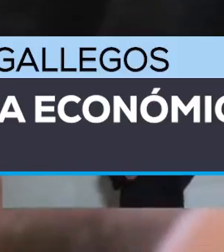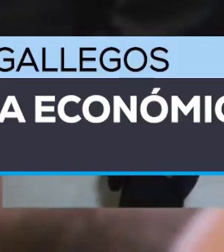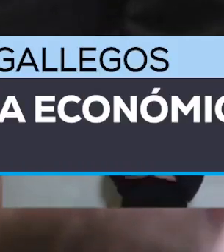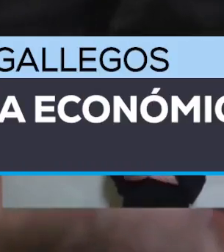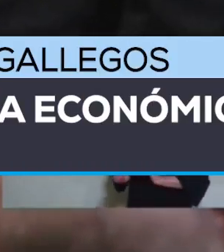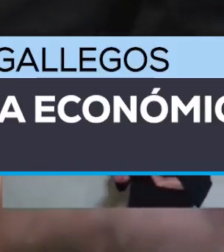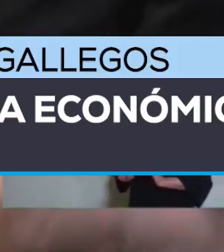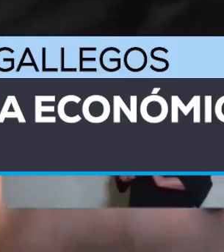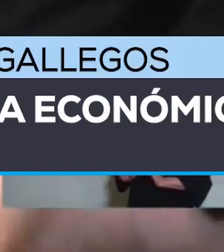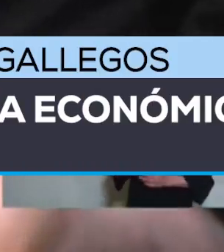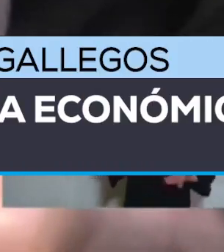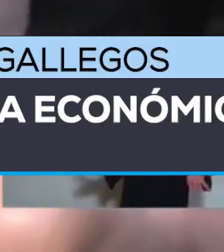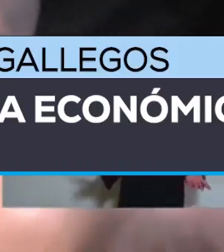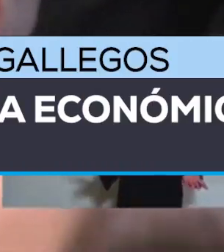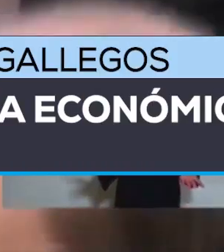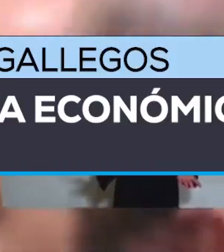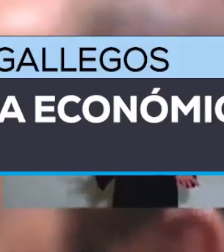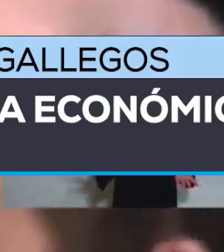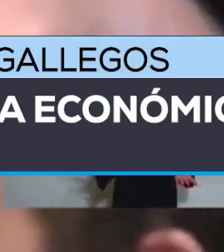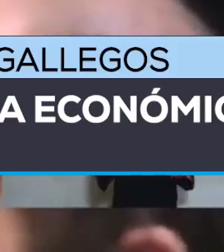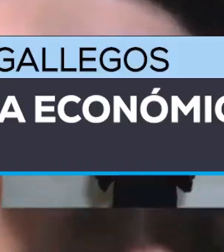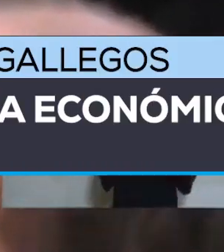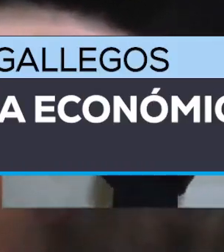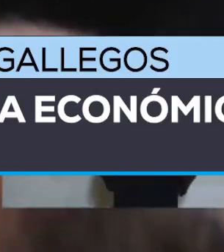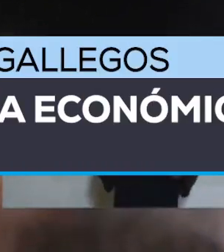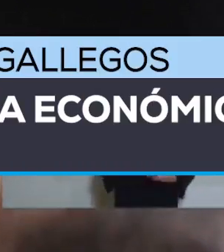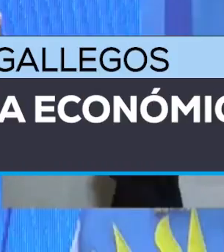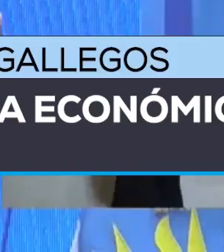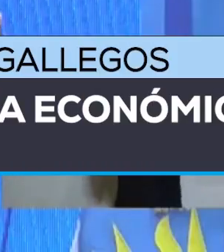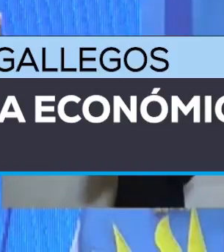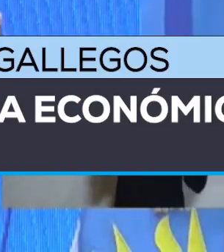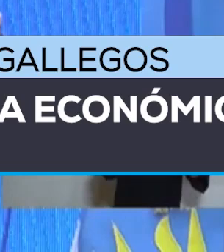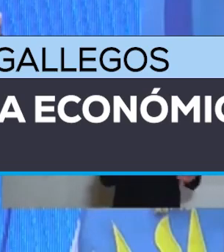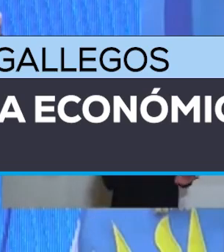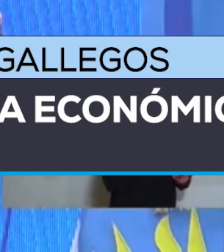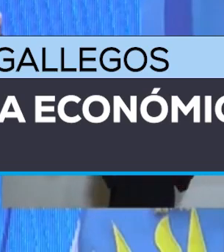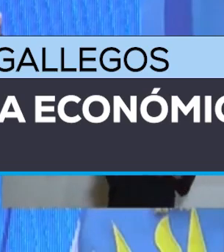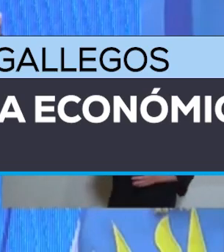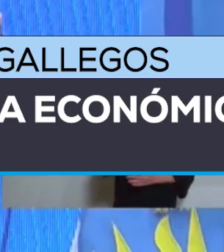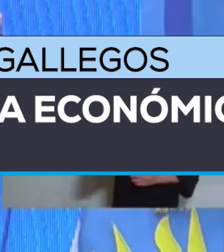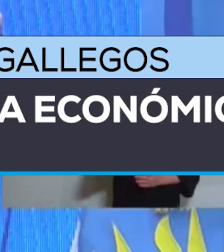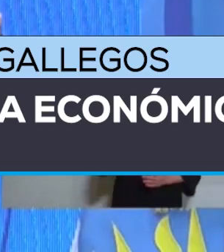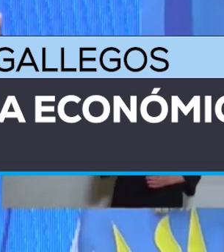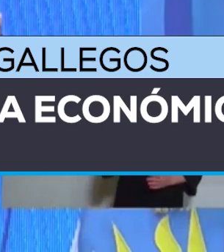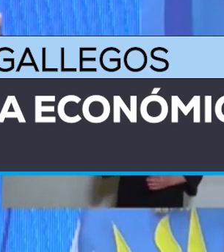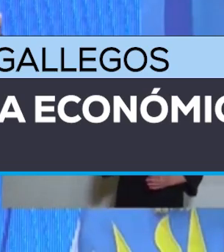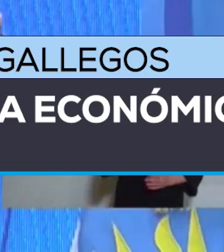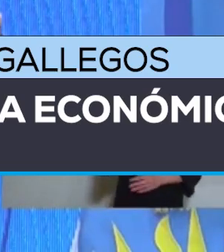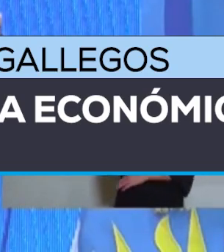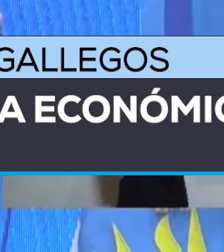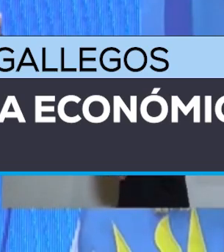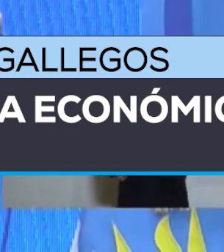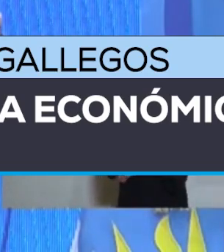Por eso también buscamos declarar la emergencia económica y financiera del Estado ante el